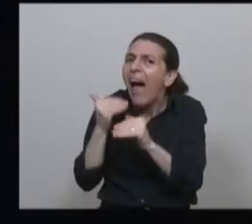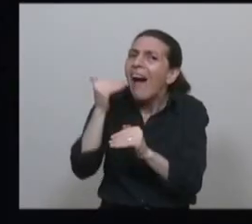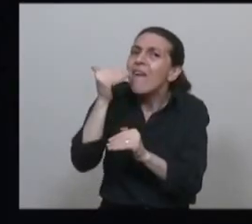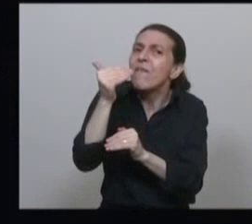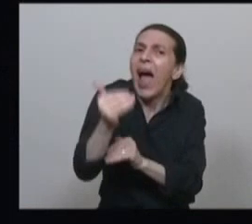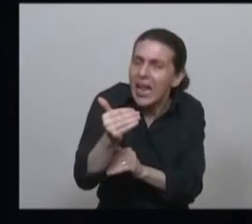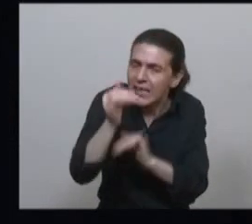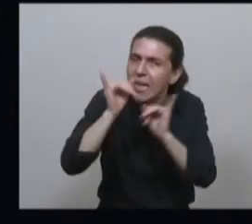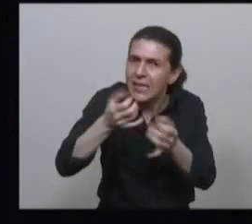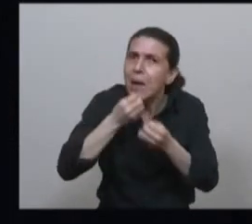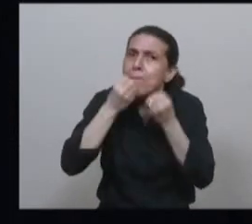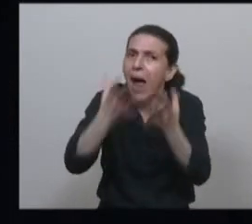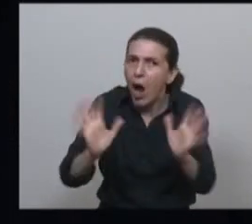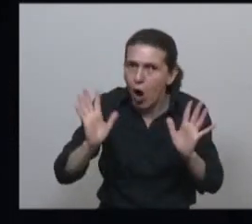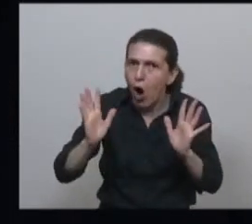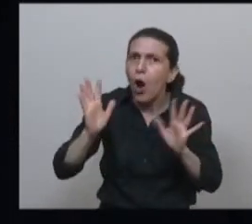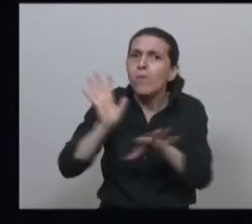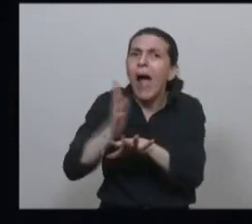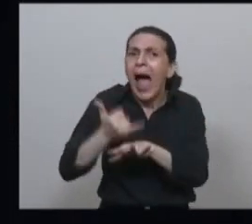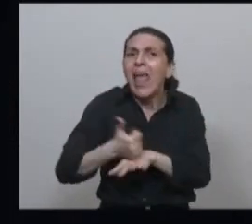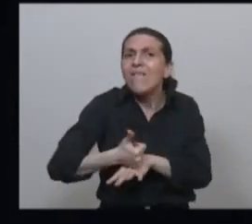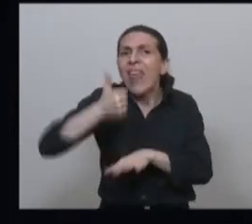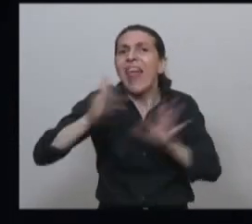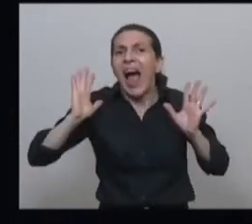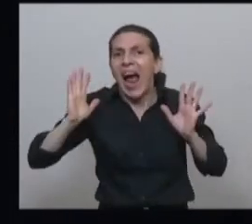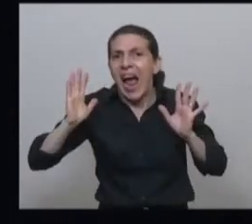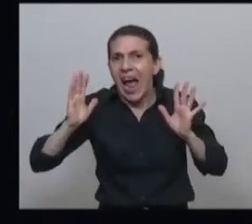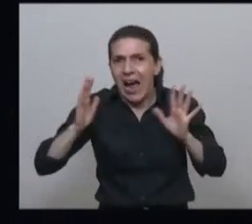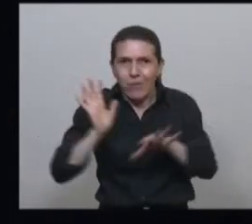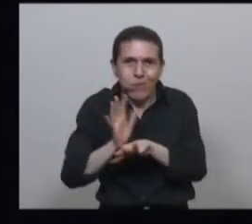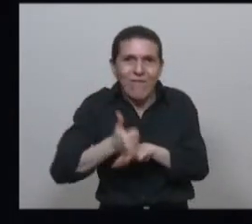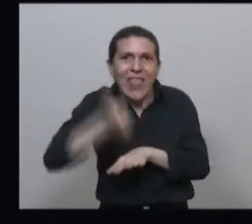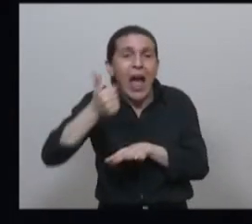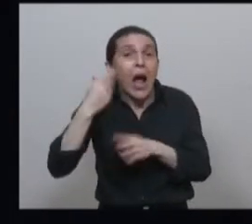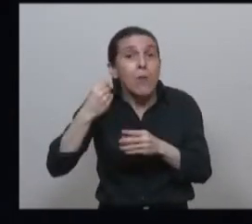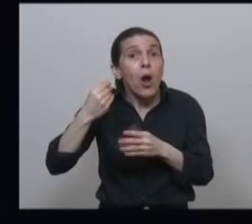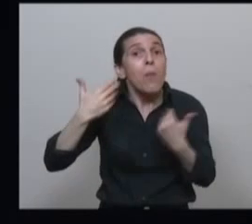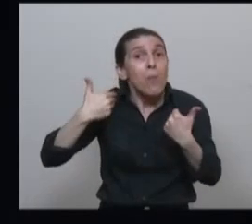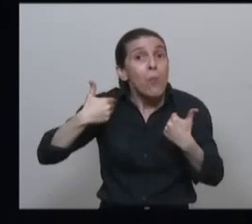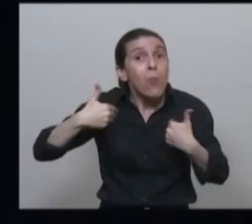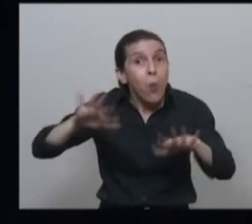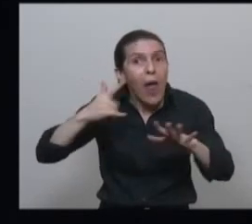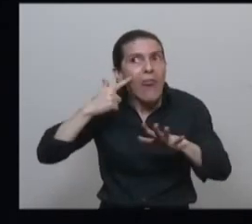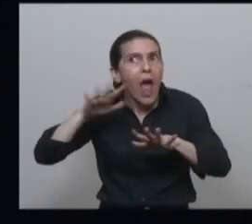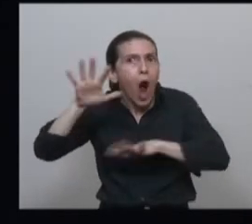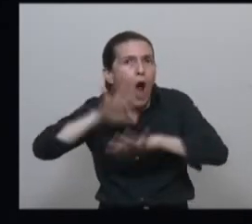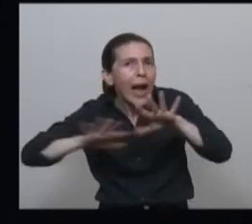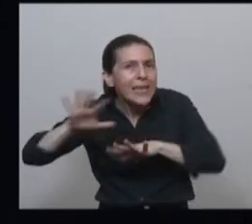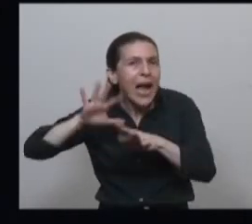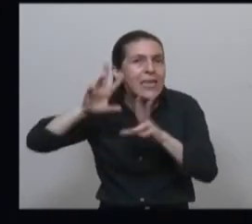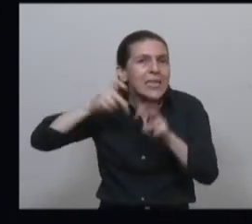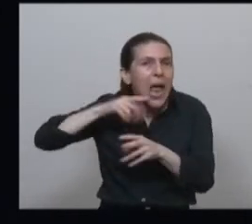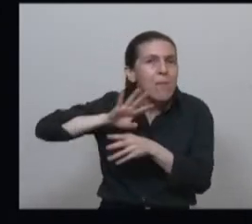pone en una situación ventajosa a efectos de poder terminar esta reestructuración de una manera